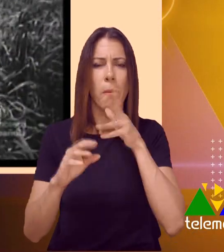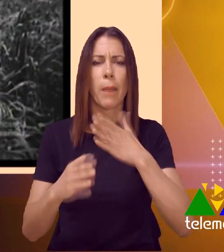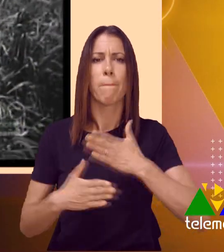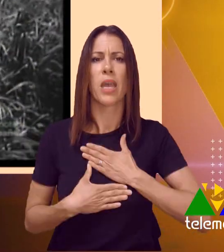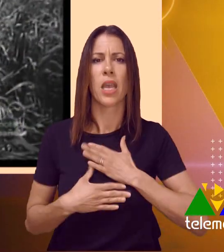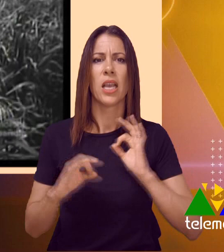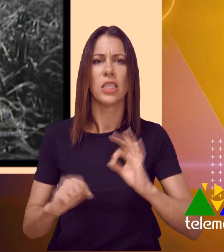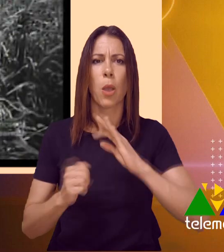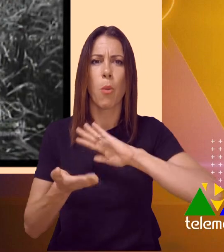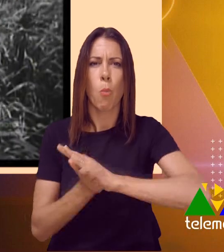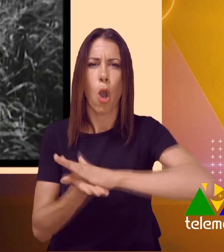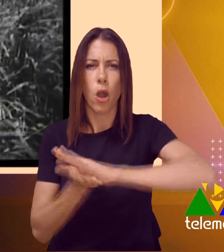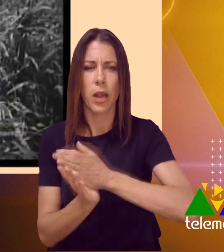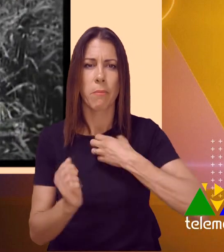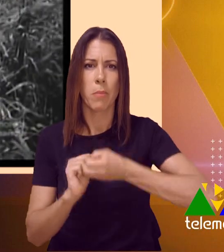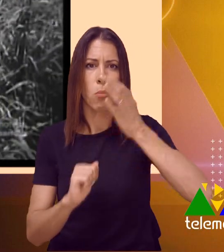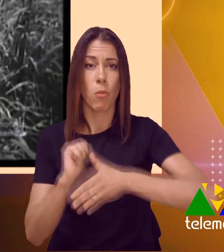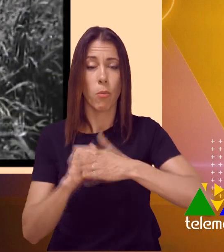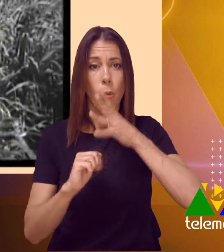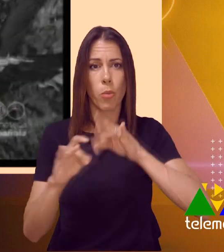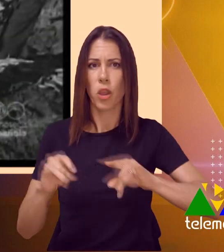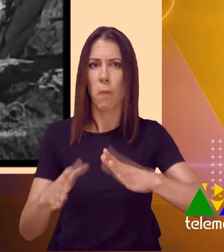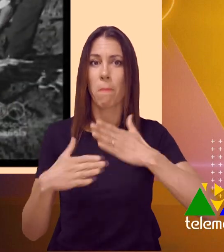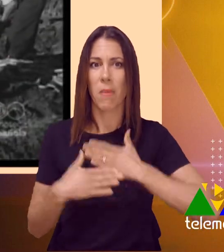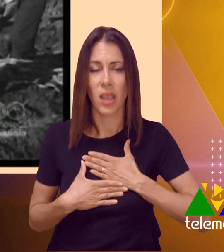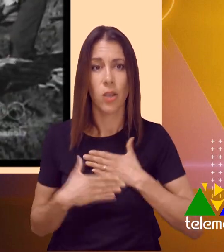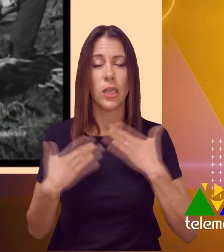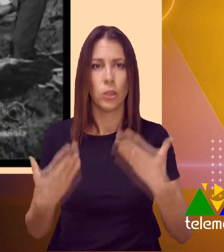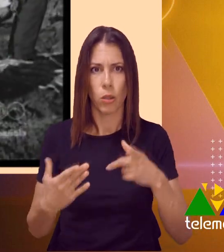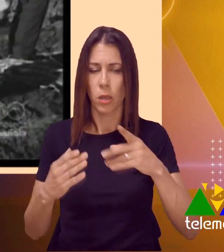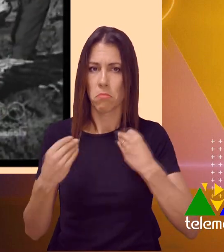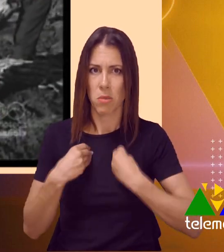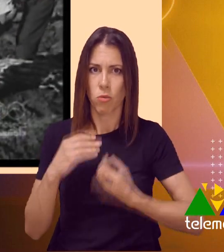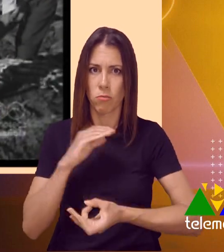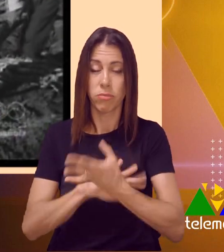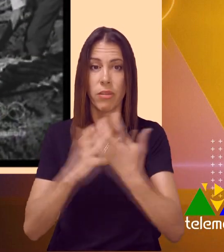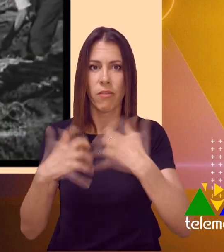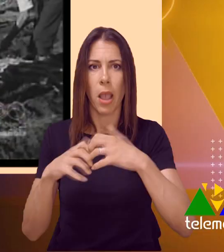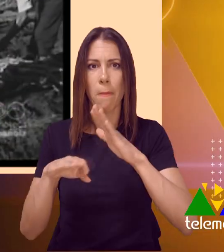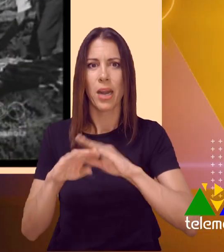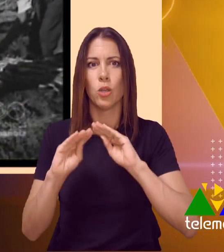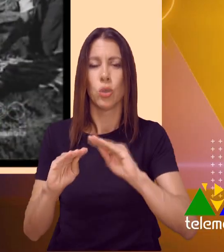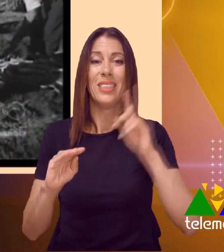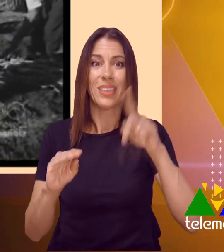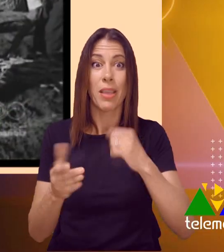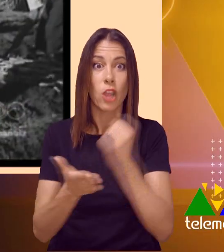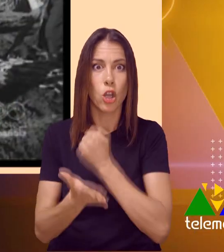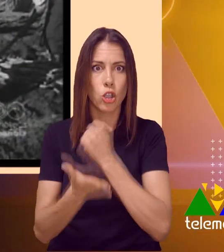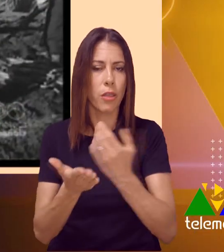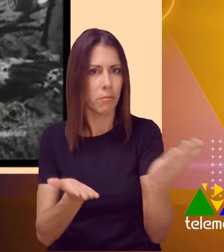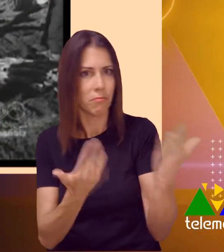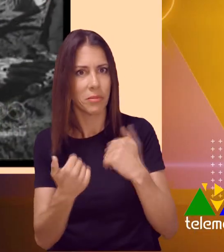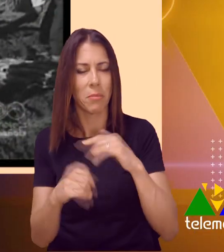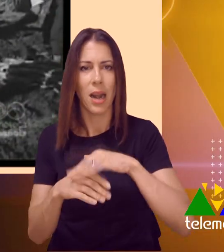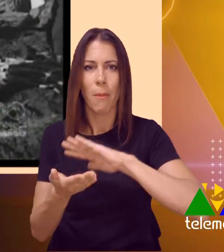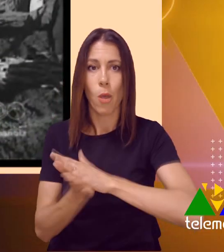cañas, era un gran propietario de tierras en Motril, crea su propia fábrica para moler sus cañas y las de sus socios, y para eso crea